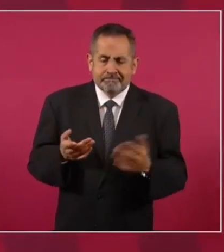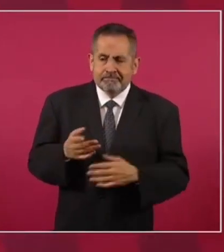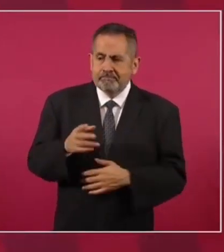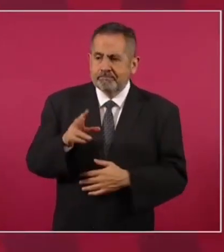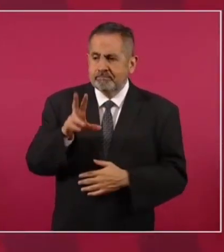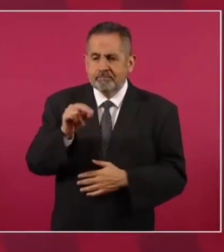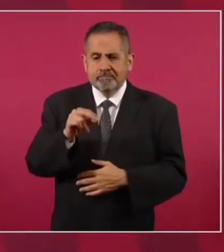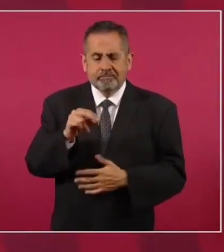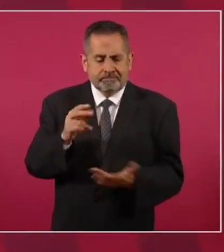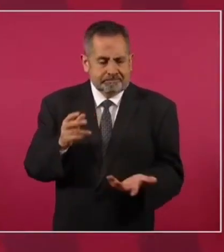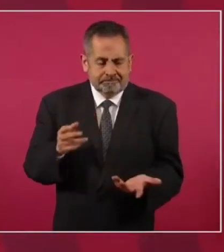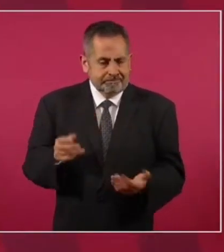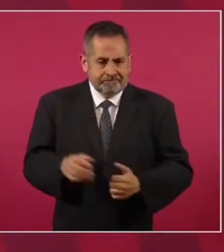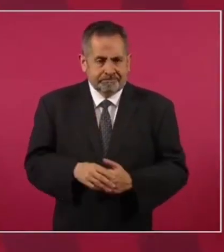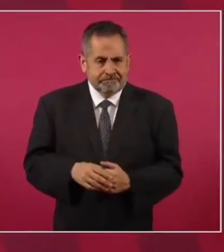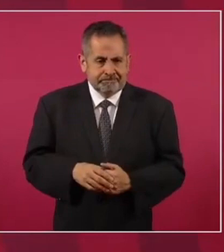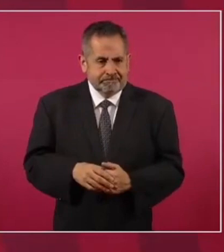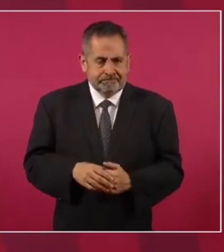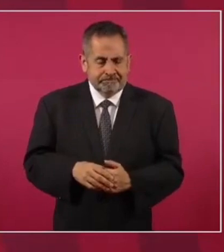no es posible